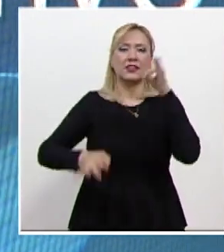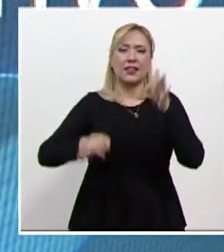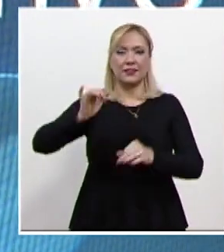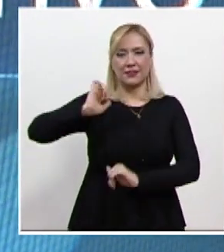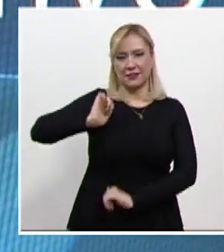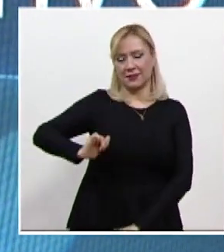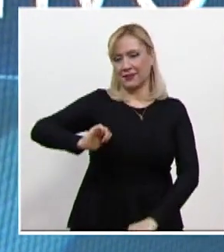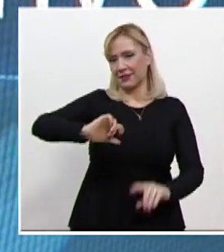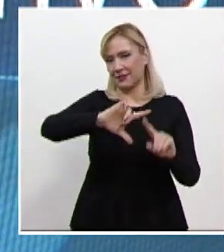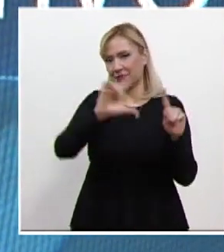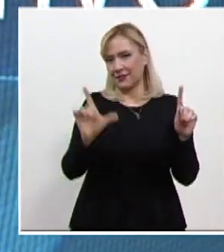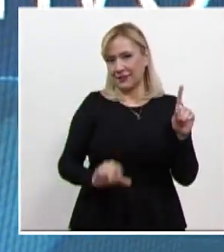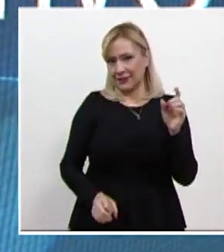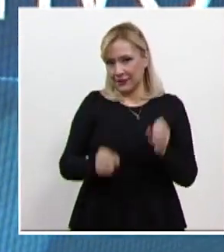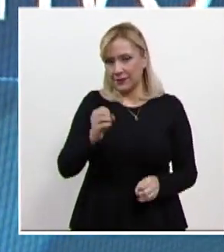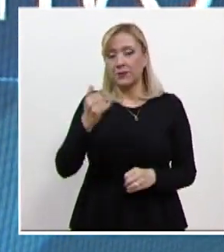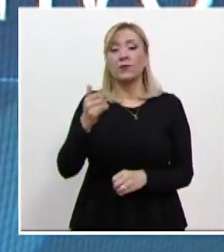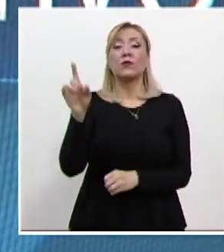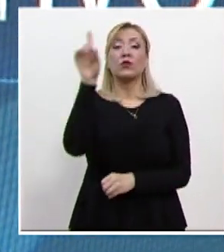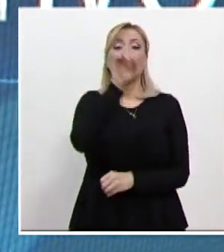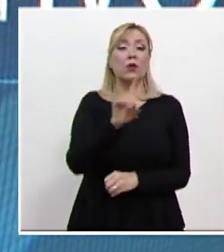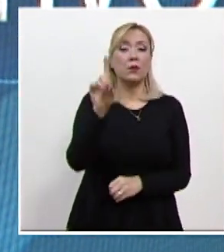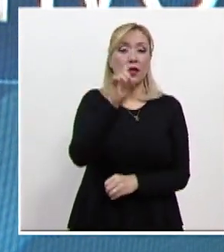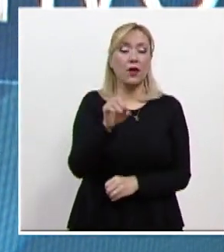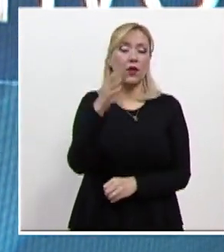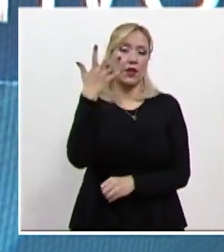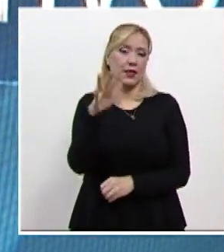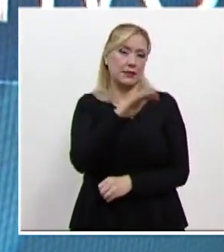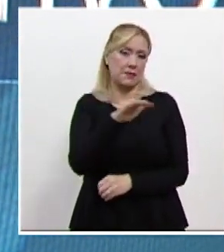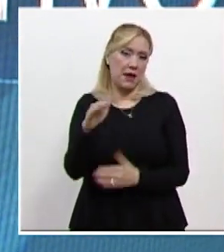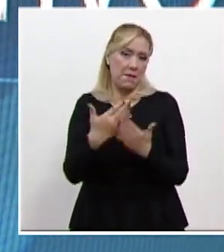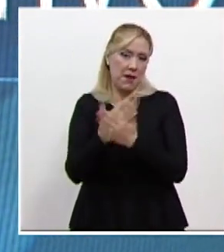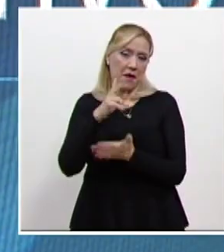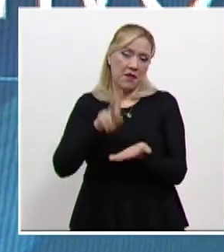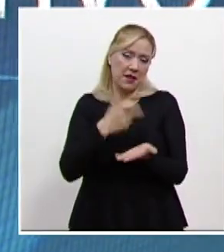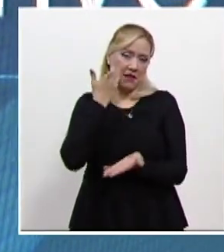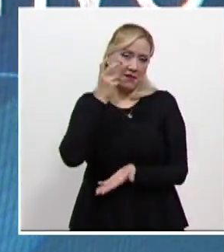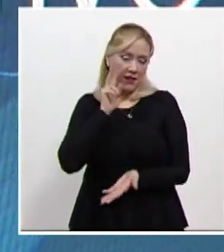con su repetición el domingo a las 10:30 de la mañana. Soy